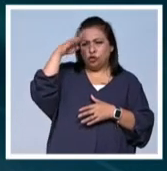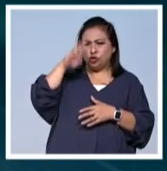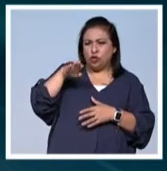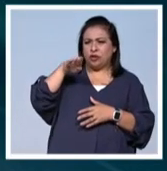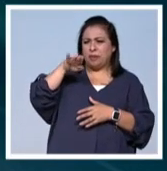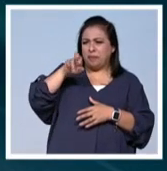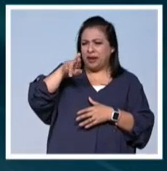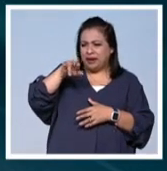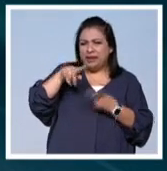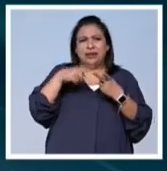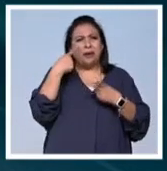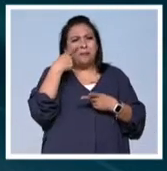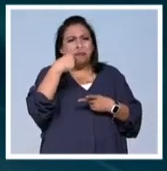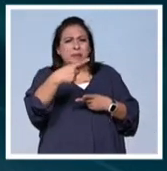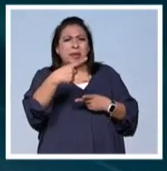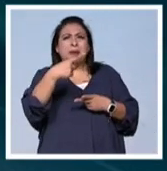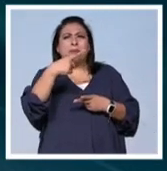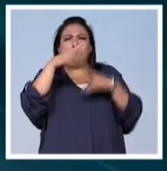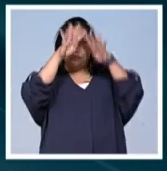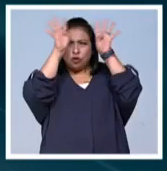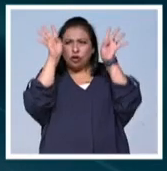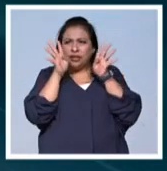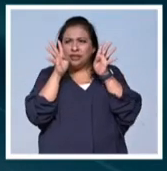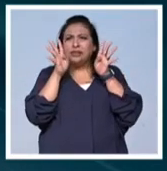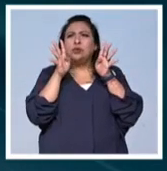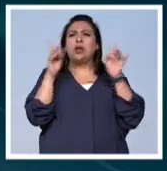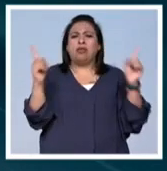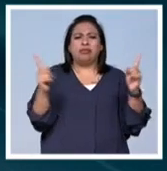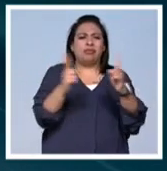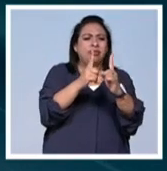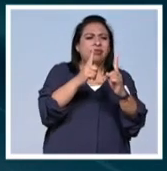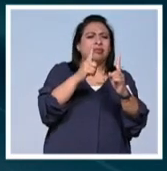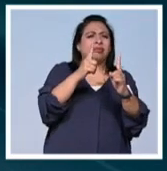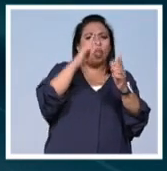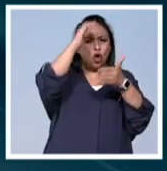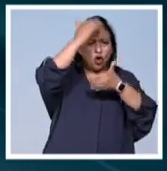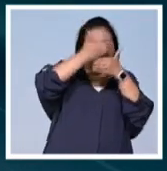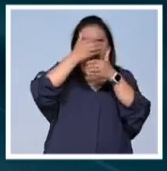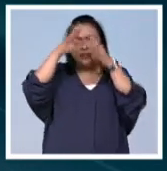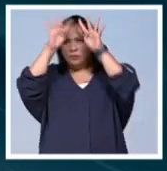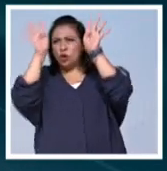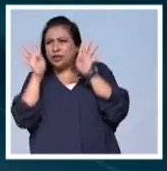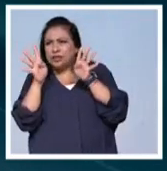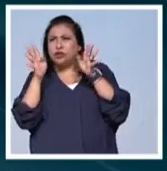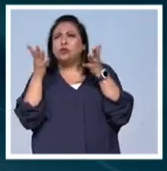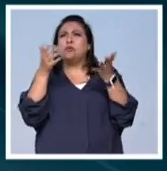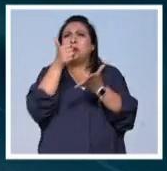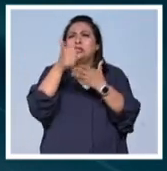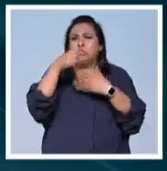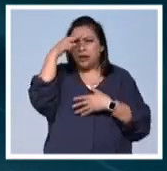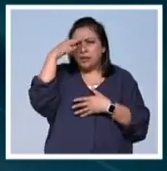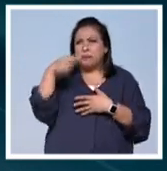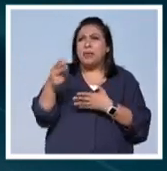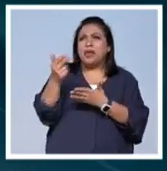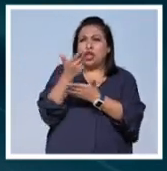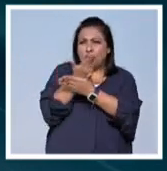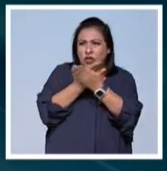aparece Moctezuma El encuentro entre Hernán Cortés y Moctezuma la Ciudad de México dibujada